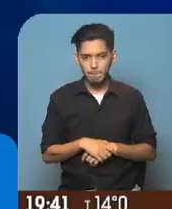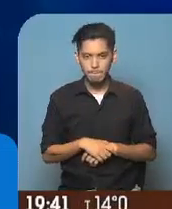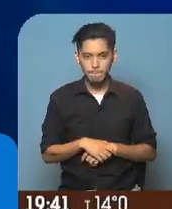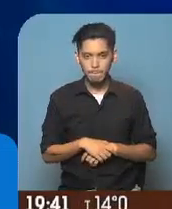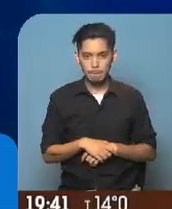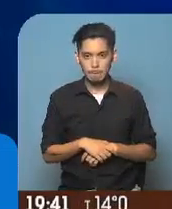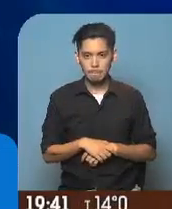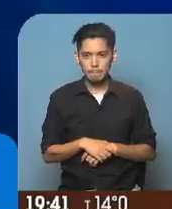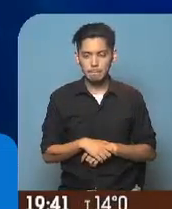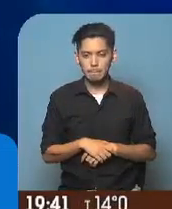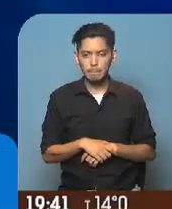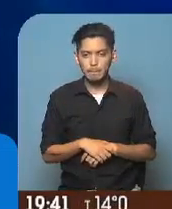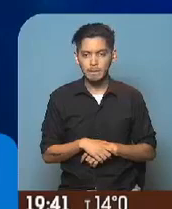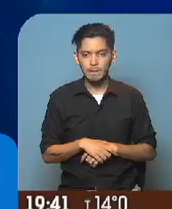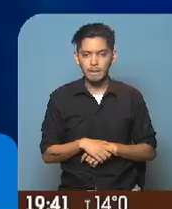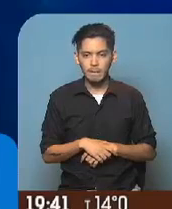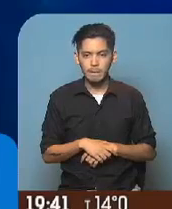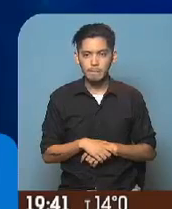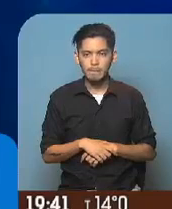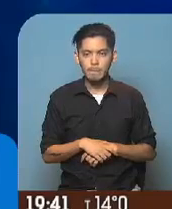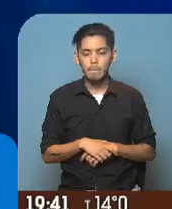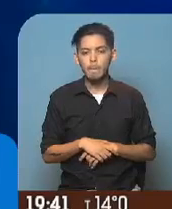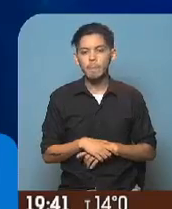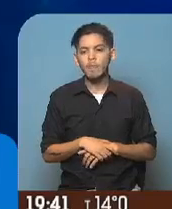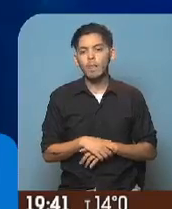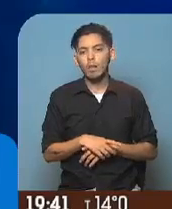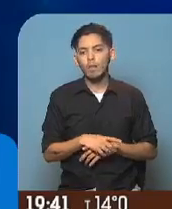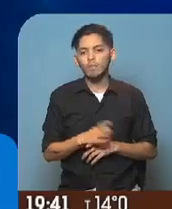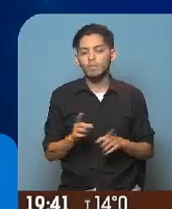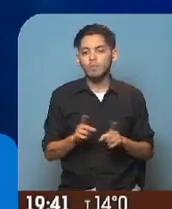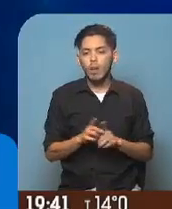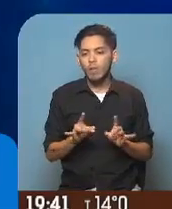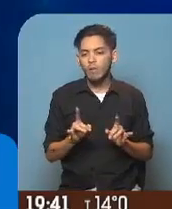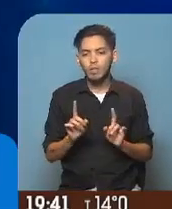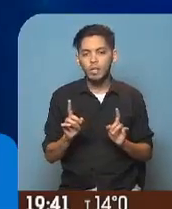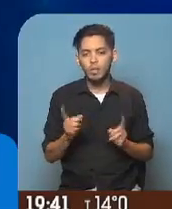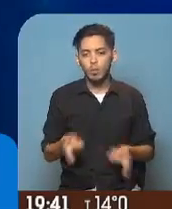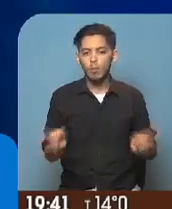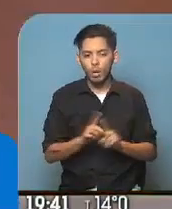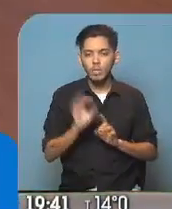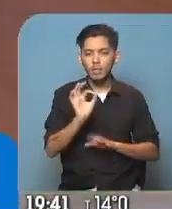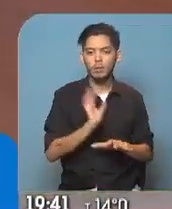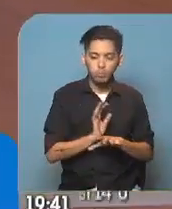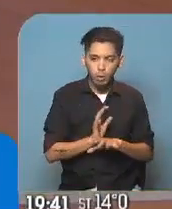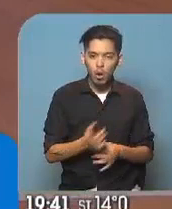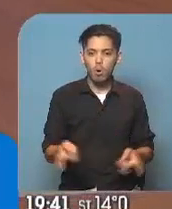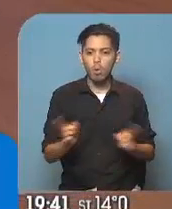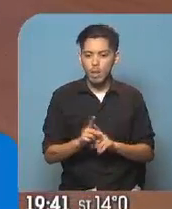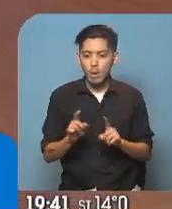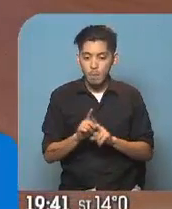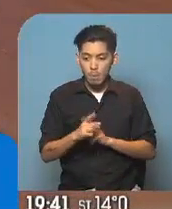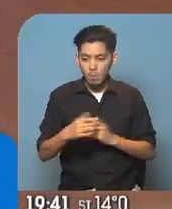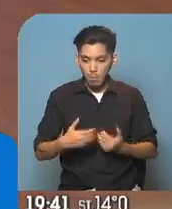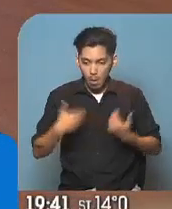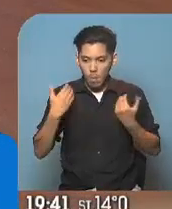yo creo que es difícil remontar no es imposible pero es difícil para contar un error como el del otro día